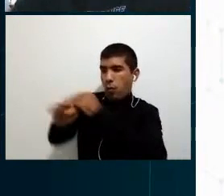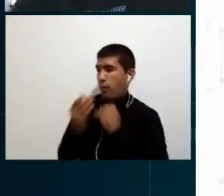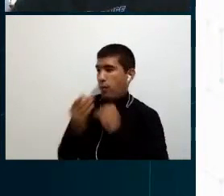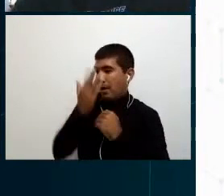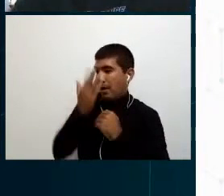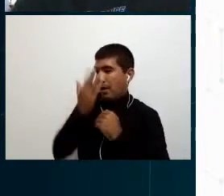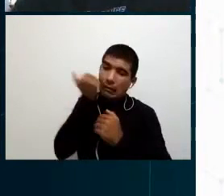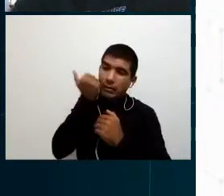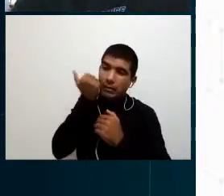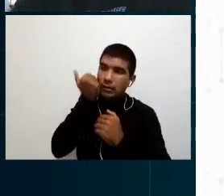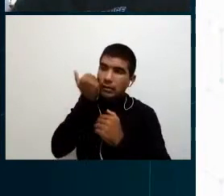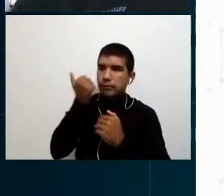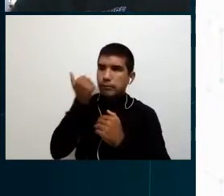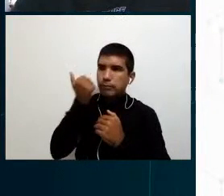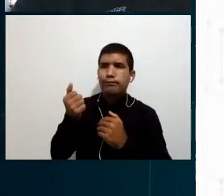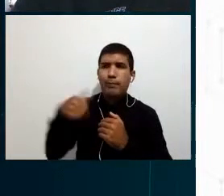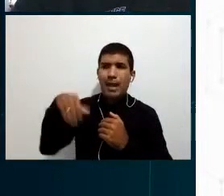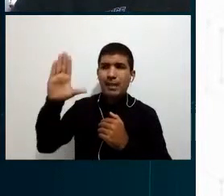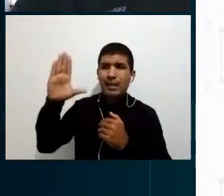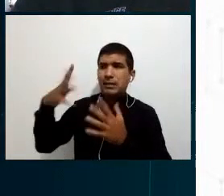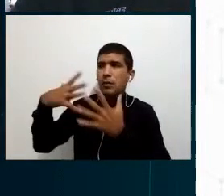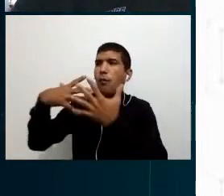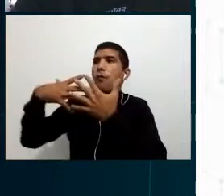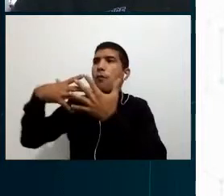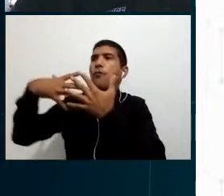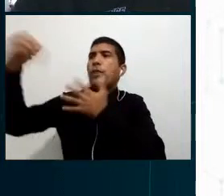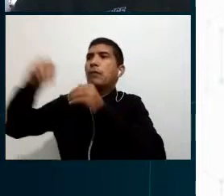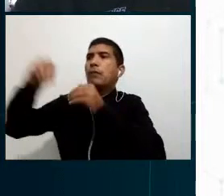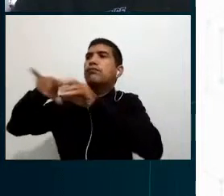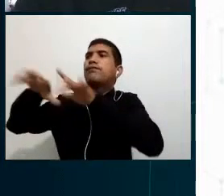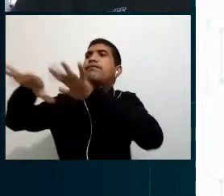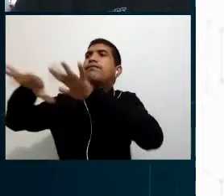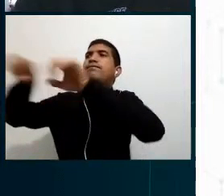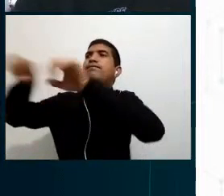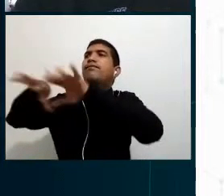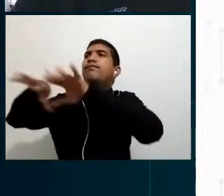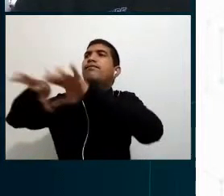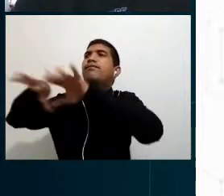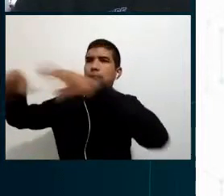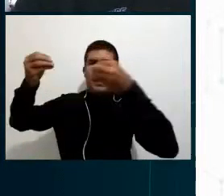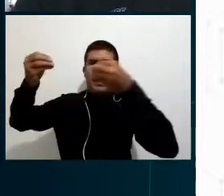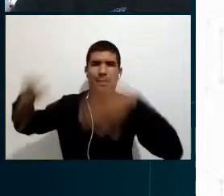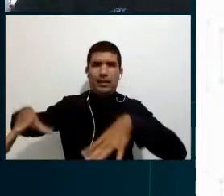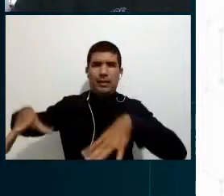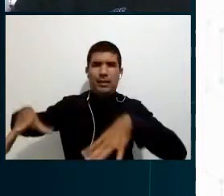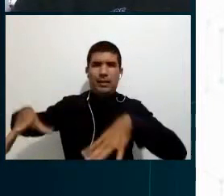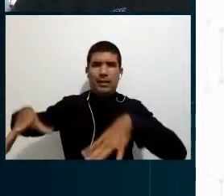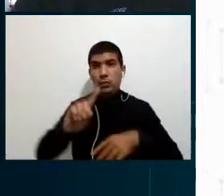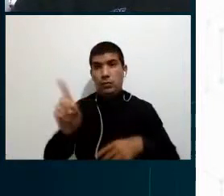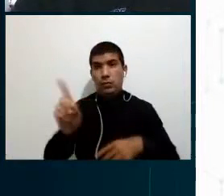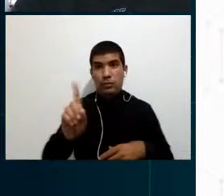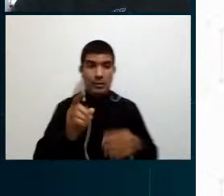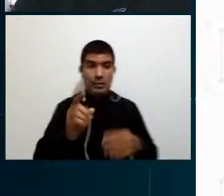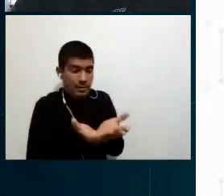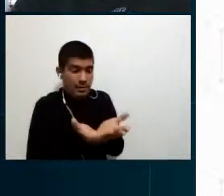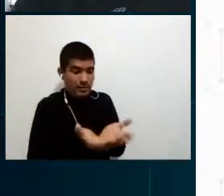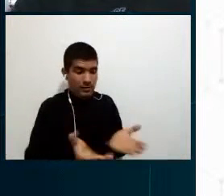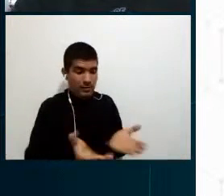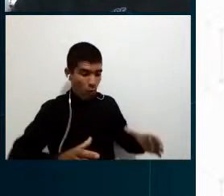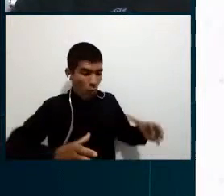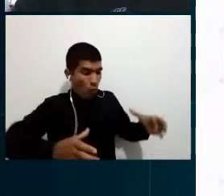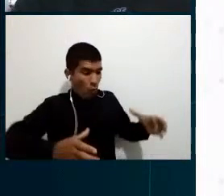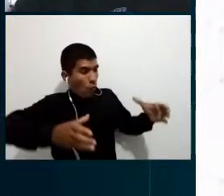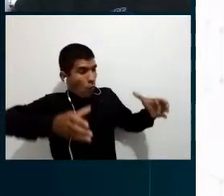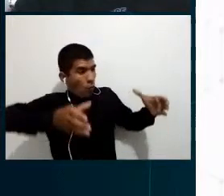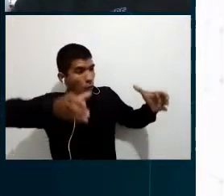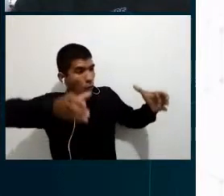Pero entonces ese 7.5, volviendo acá, pues como les decía, al parecer no se ve tan grande,